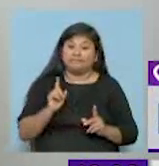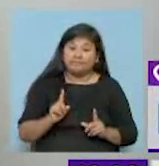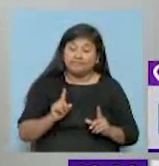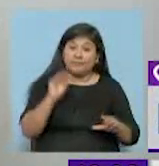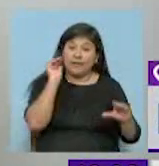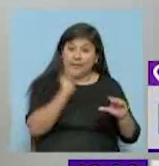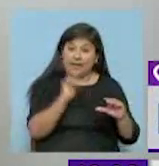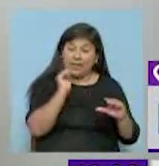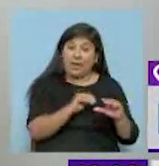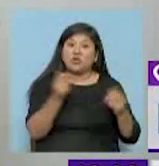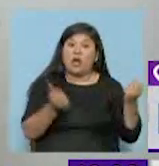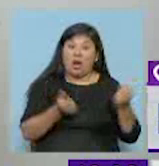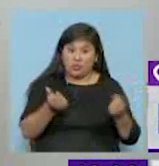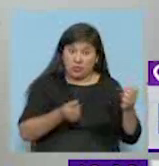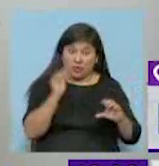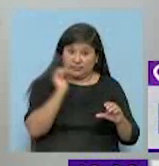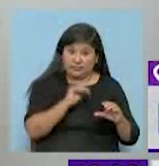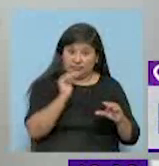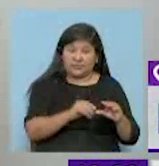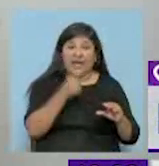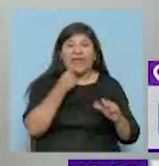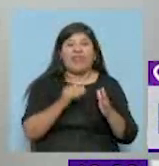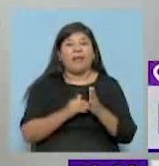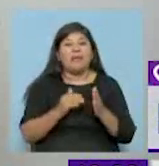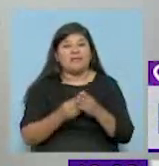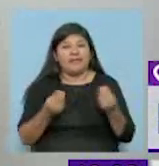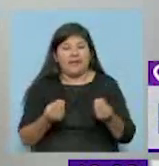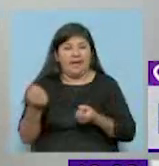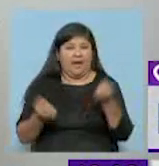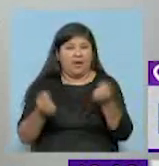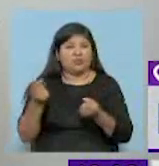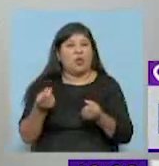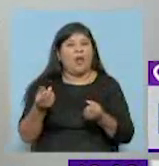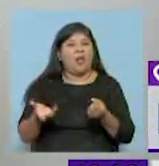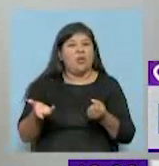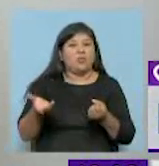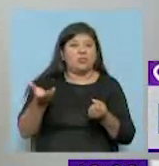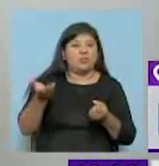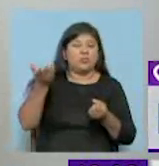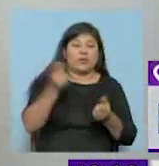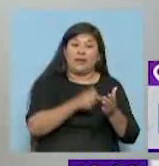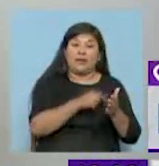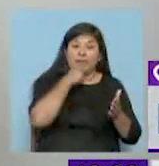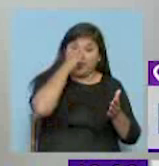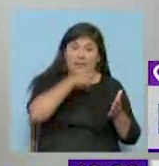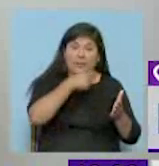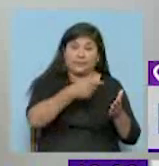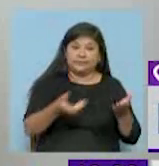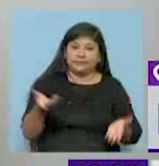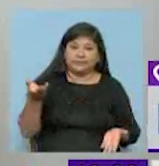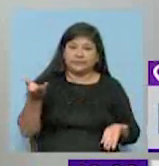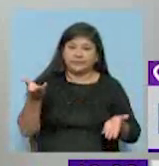son las cuotas, dependen de lo que se llama el valor móvil, o sea, el valor actual del vehículo. Tanto cuando el precio sube para la